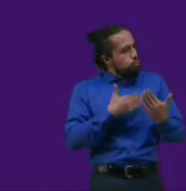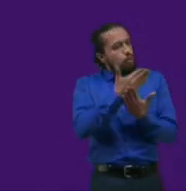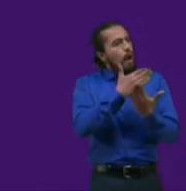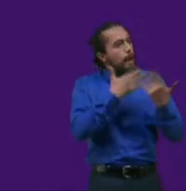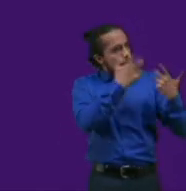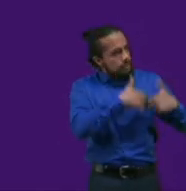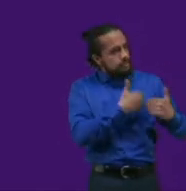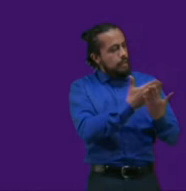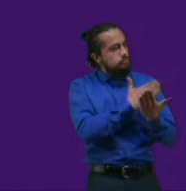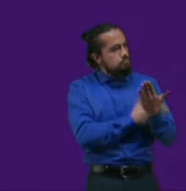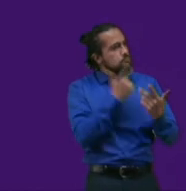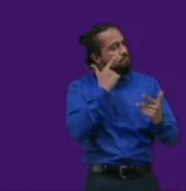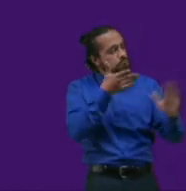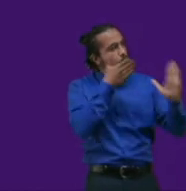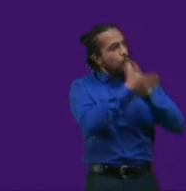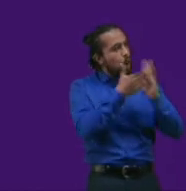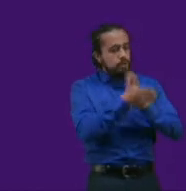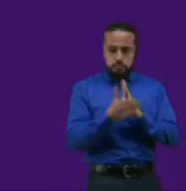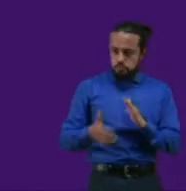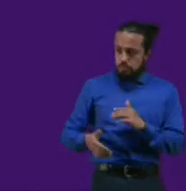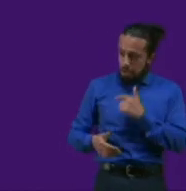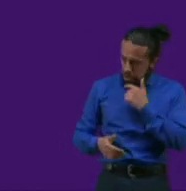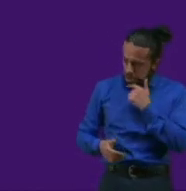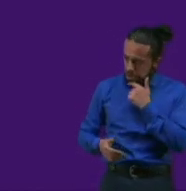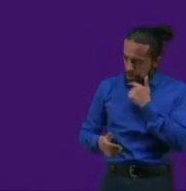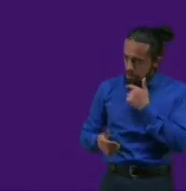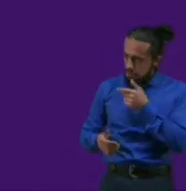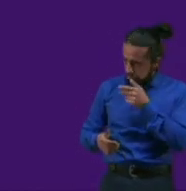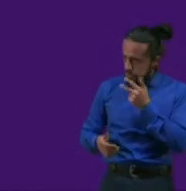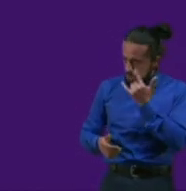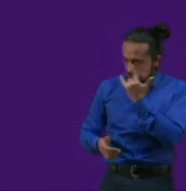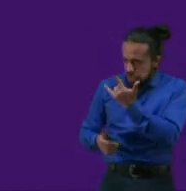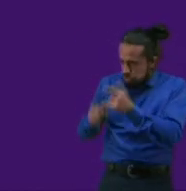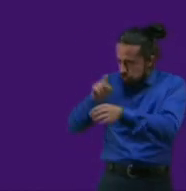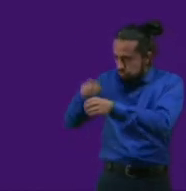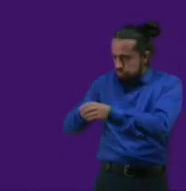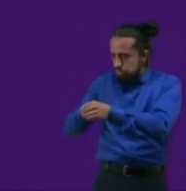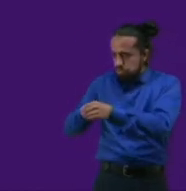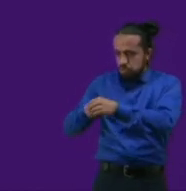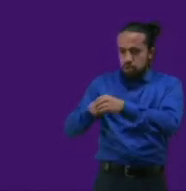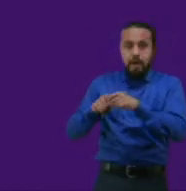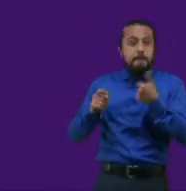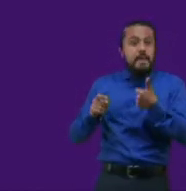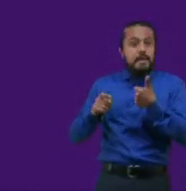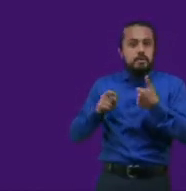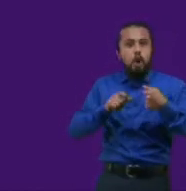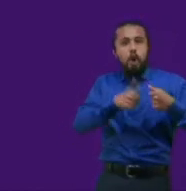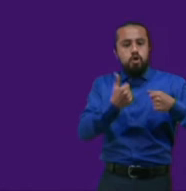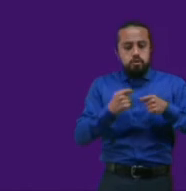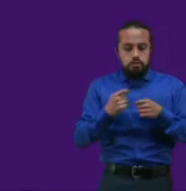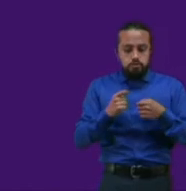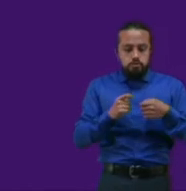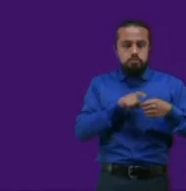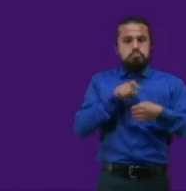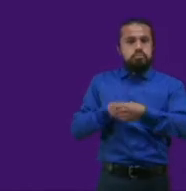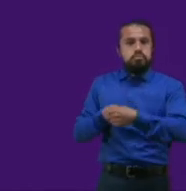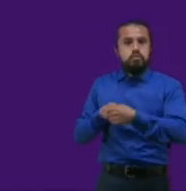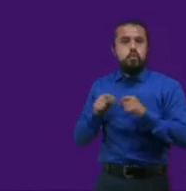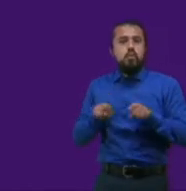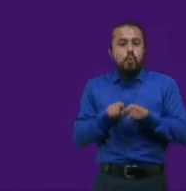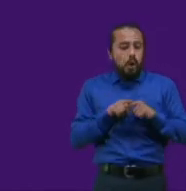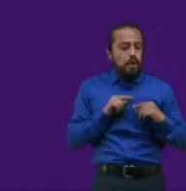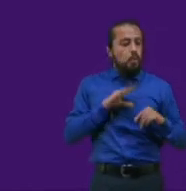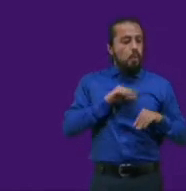están contentos. Entonces, se quedan en el tiempo con Camila. Entonces, eso bueno, simplemente quería como aclararlo para que lo tengan súper en